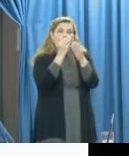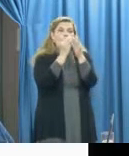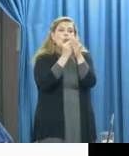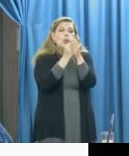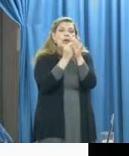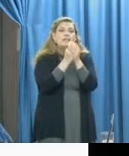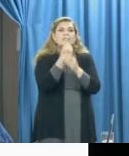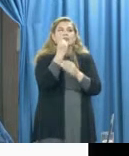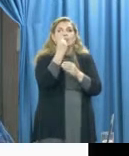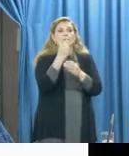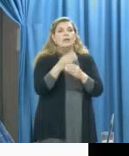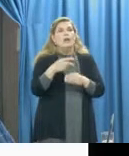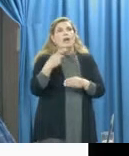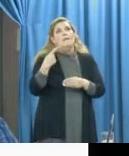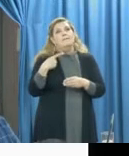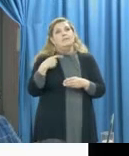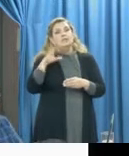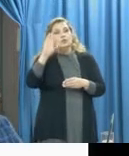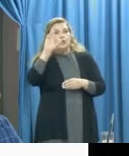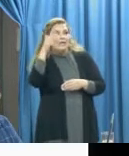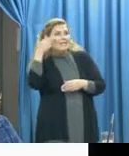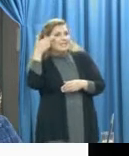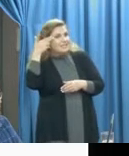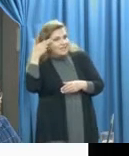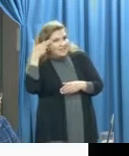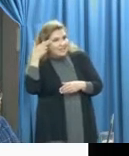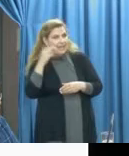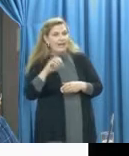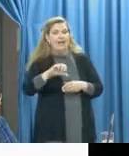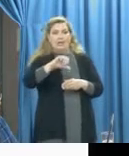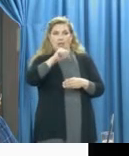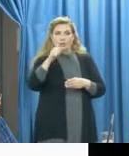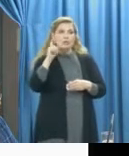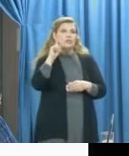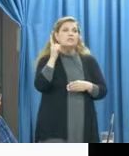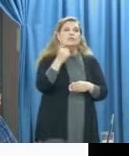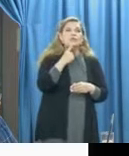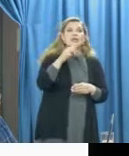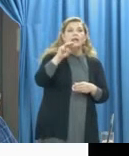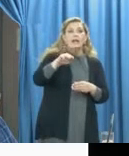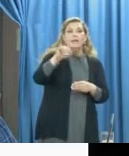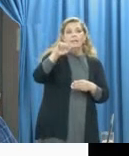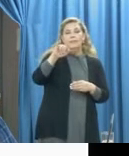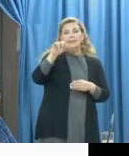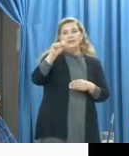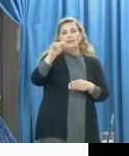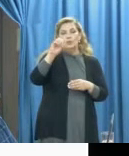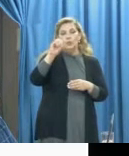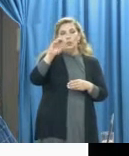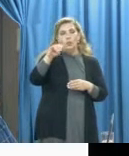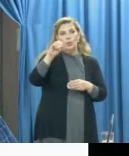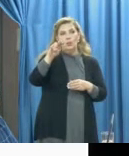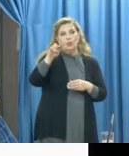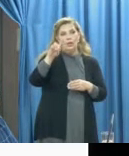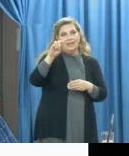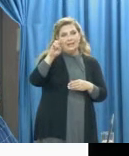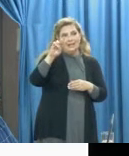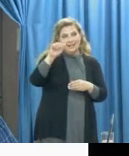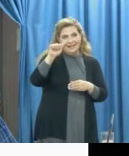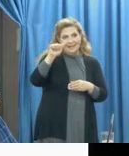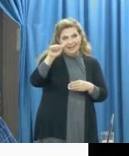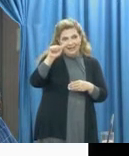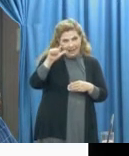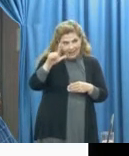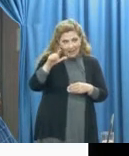en población china. Y sordera mitocondrial hay 2. Tenemos también dentro de